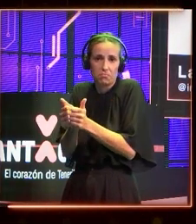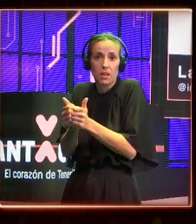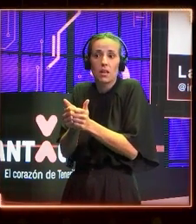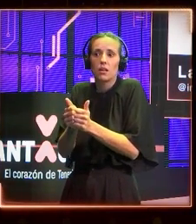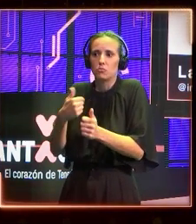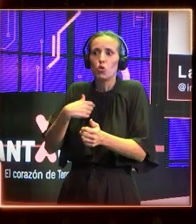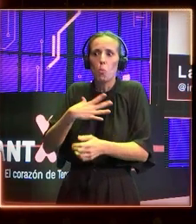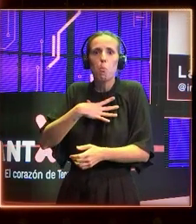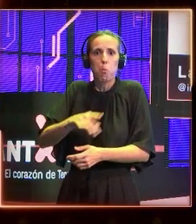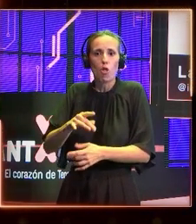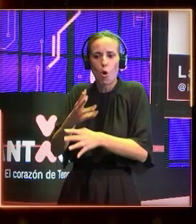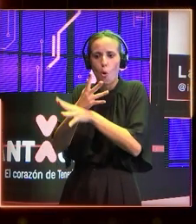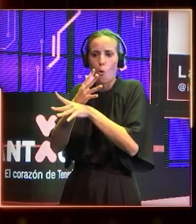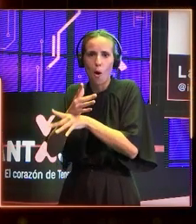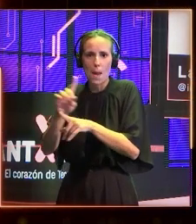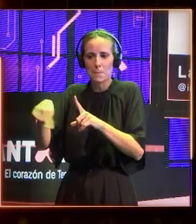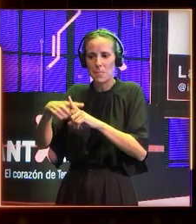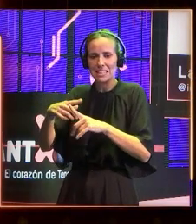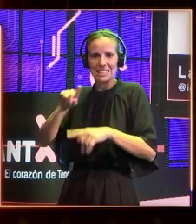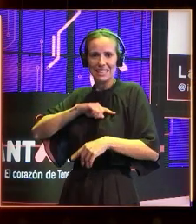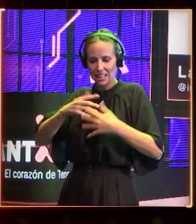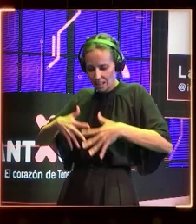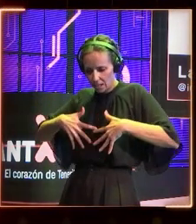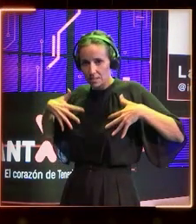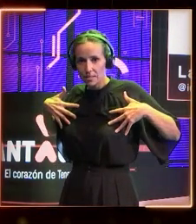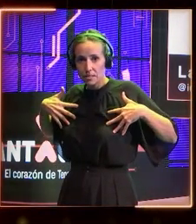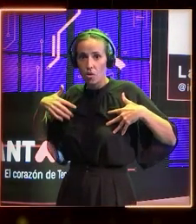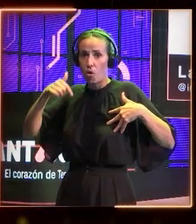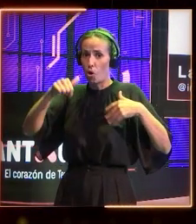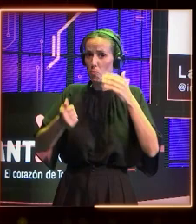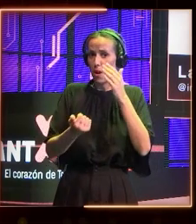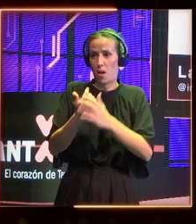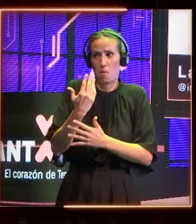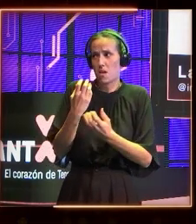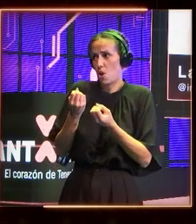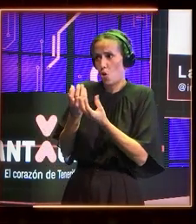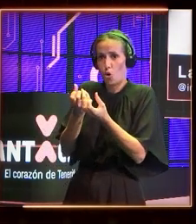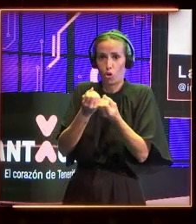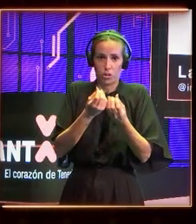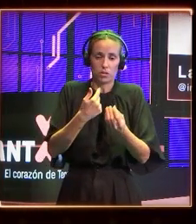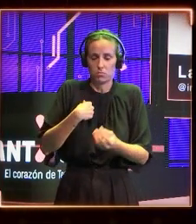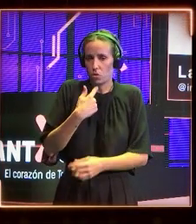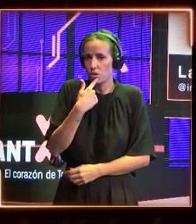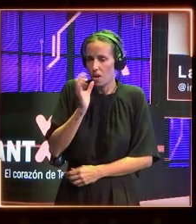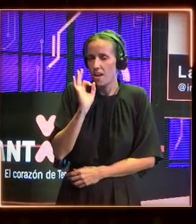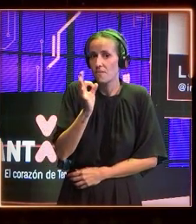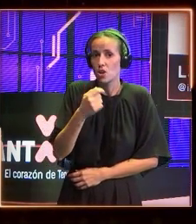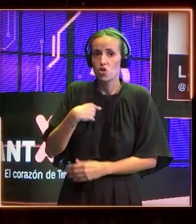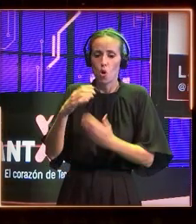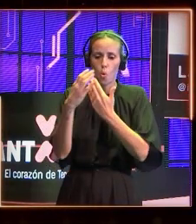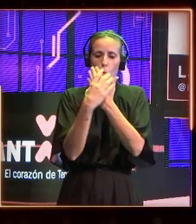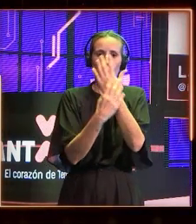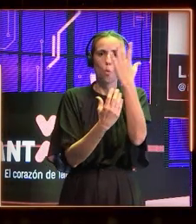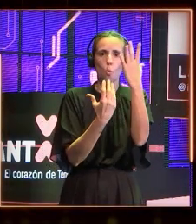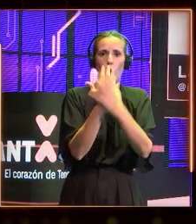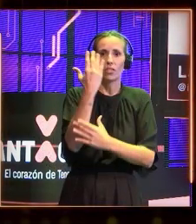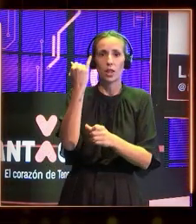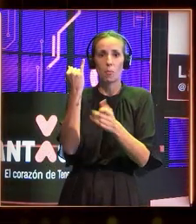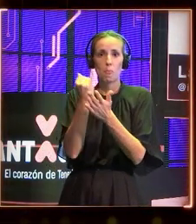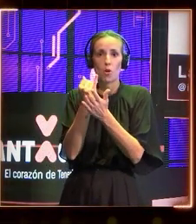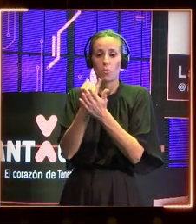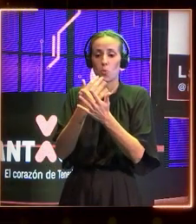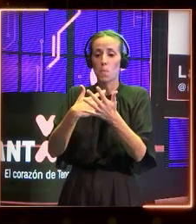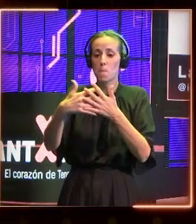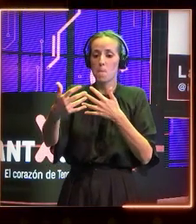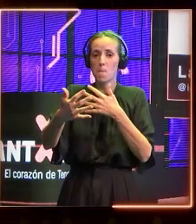vale Yo esta mañana lo contaba en la comida y la gente flipaba pero es verdad yo he probado guantes áticos donde yo acercaba la mano